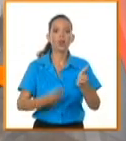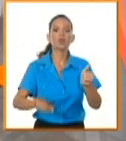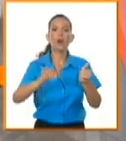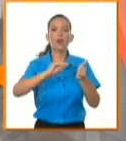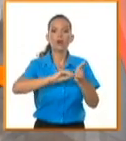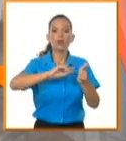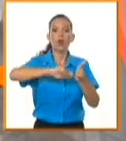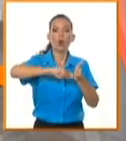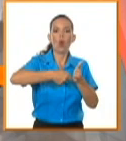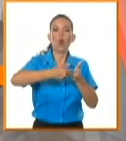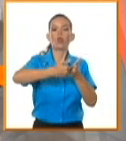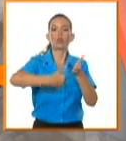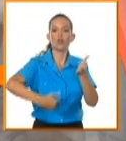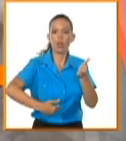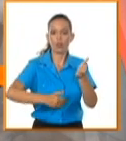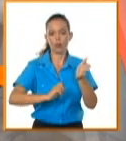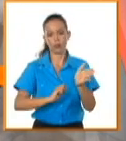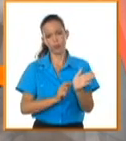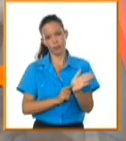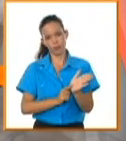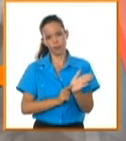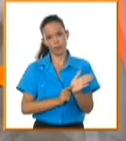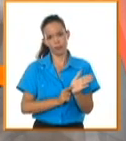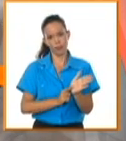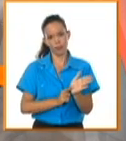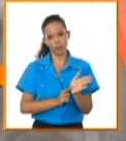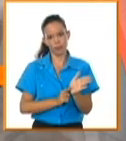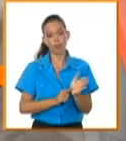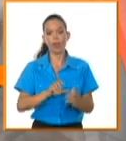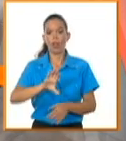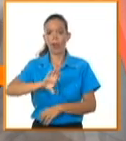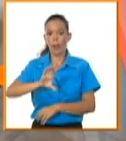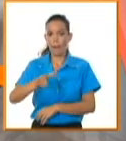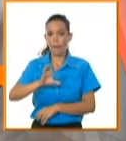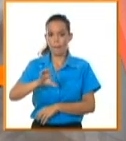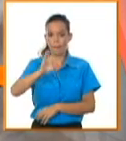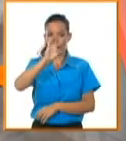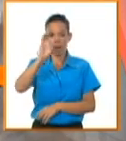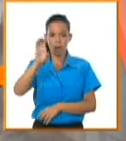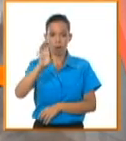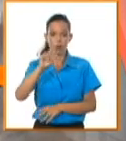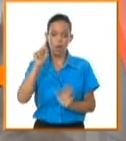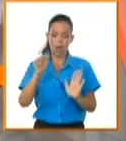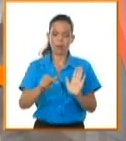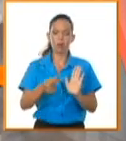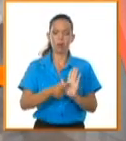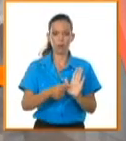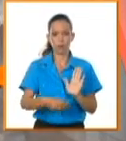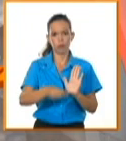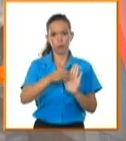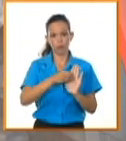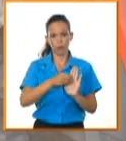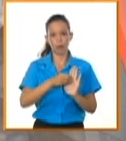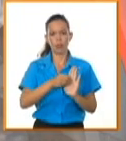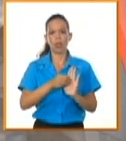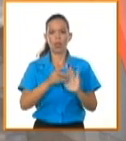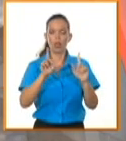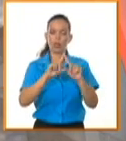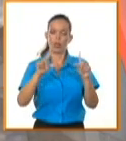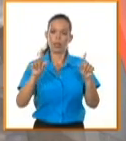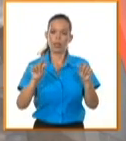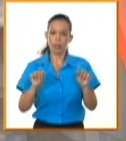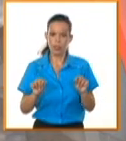que ese banco que conoces a esa forma es decir en este caso sector económico le va a poner diríamos